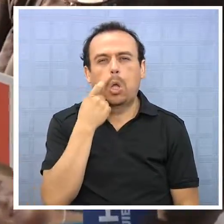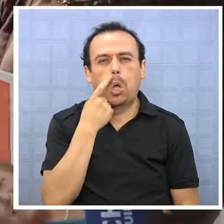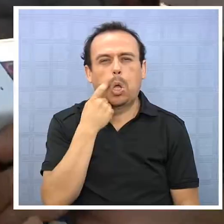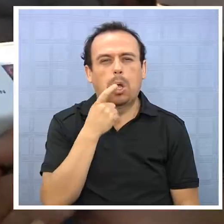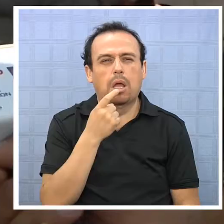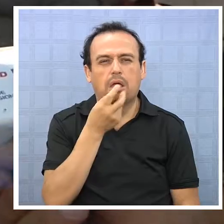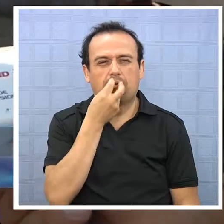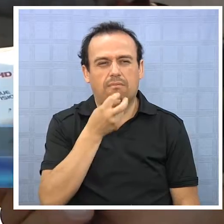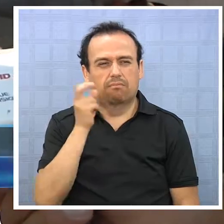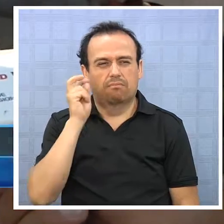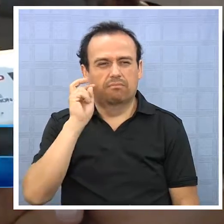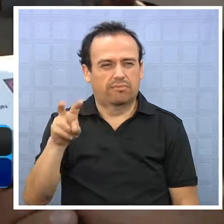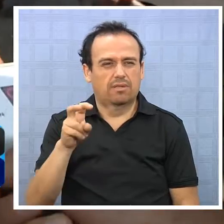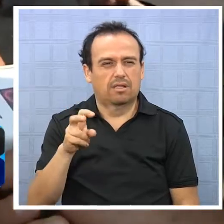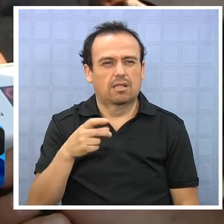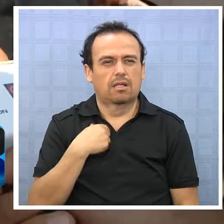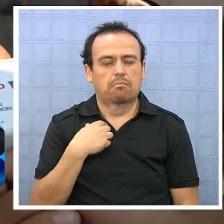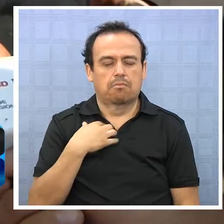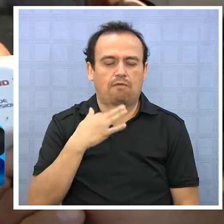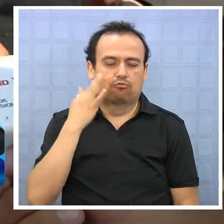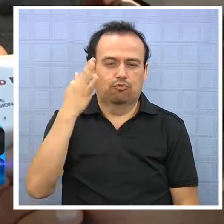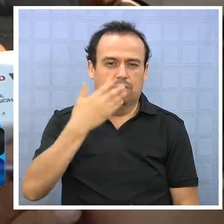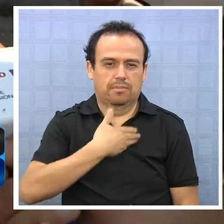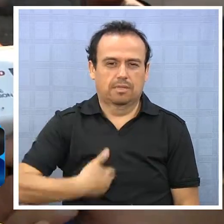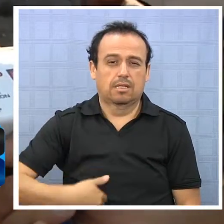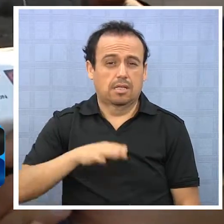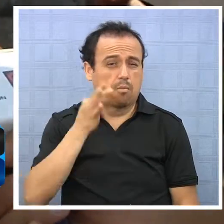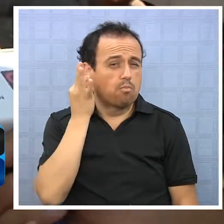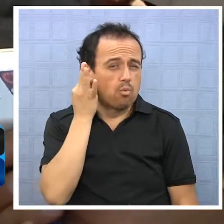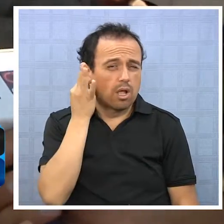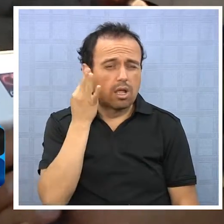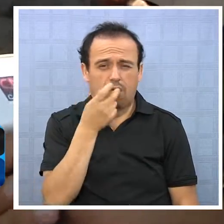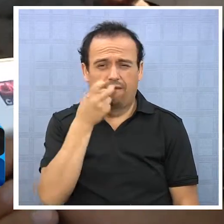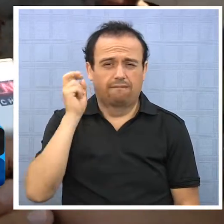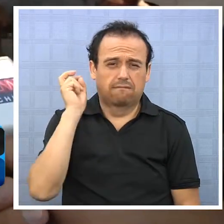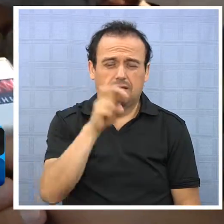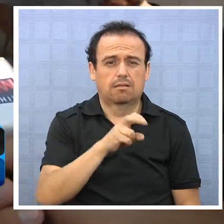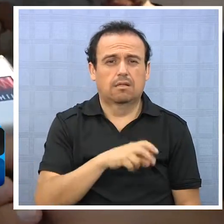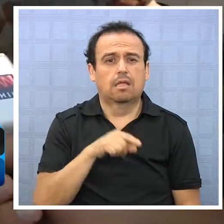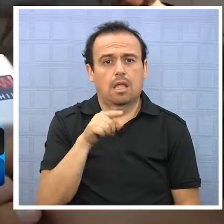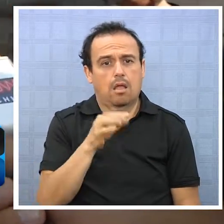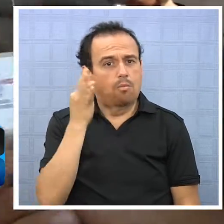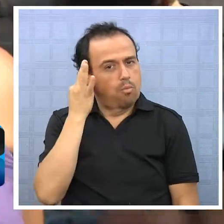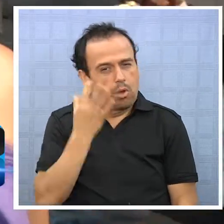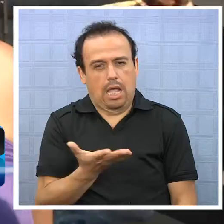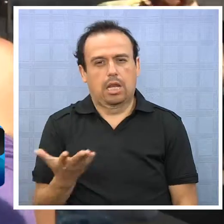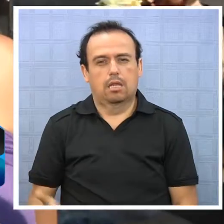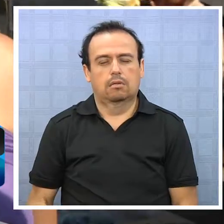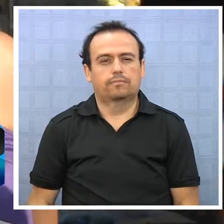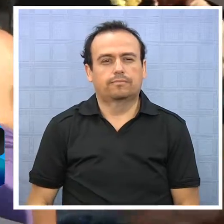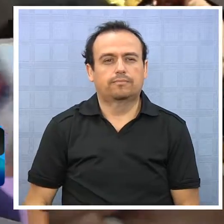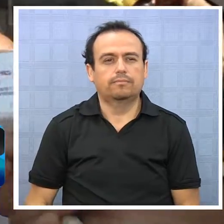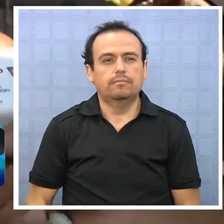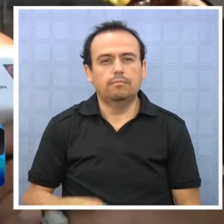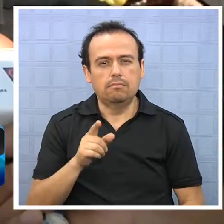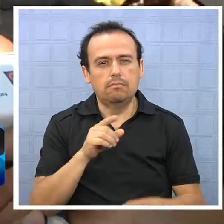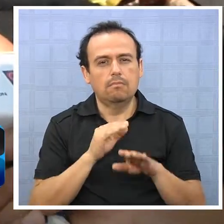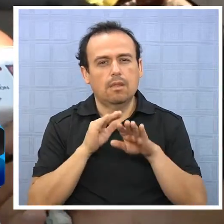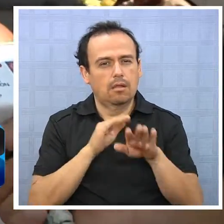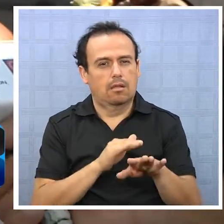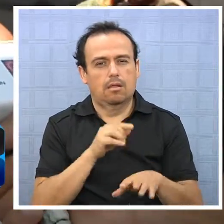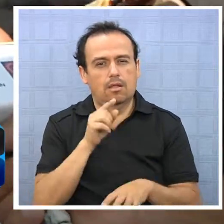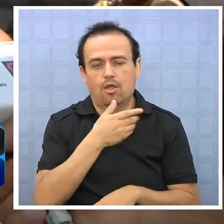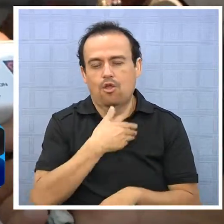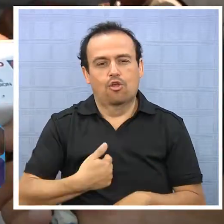escupió la cara a mi futura presidenta porque es una mujer independientemente del partido que sea es una mujer esperas que vuelva al gobierno obvio y